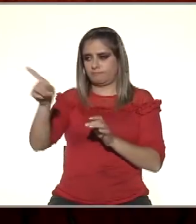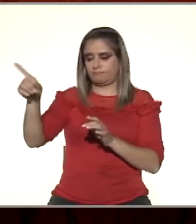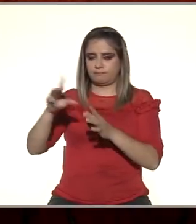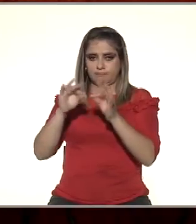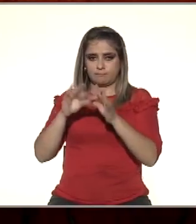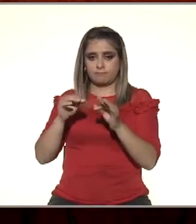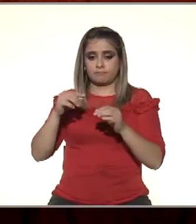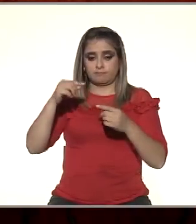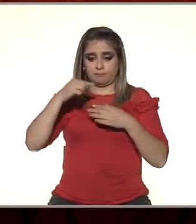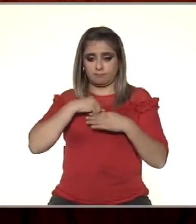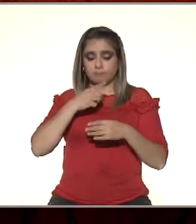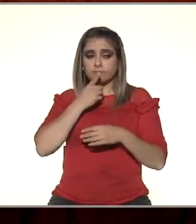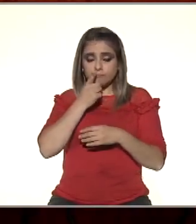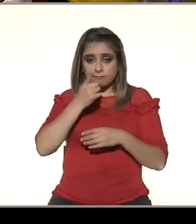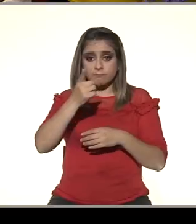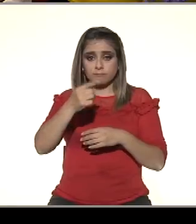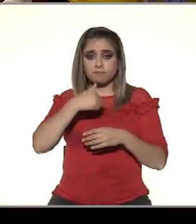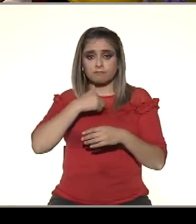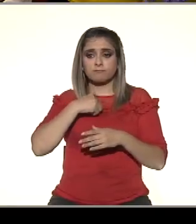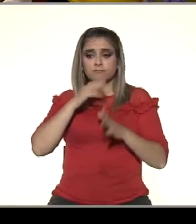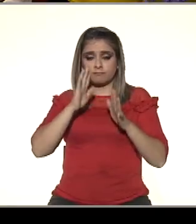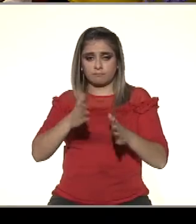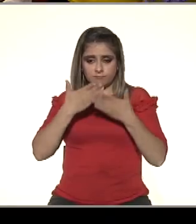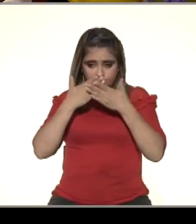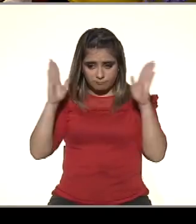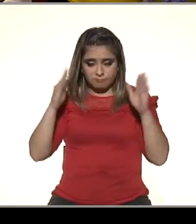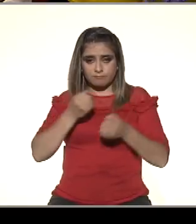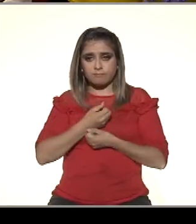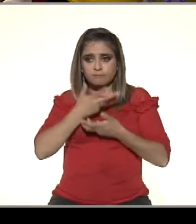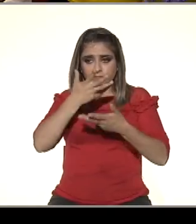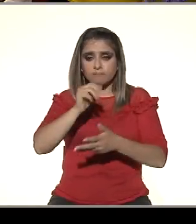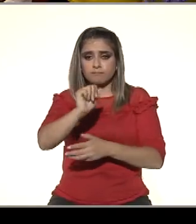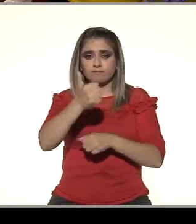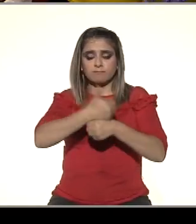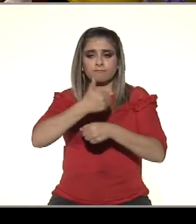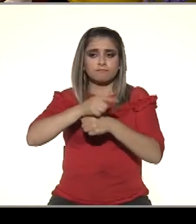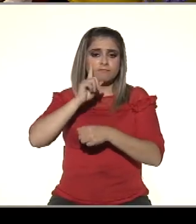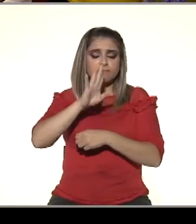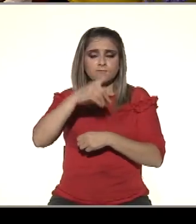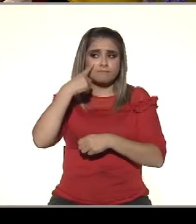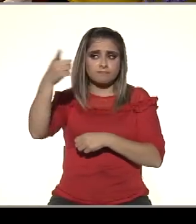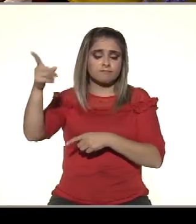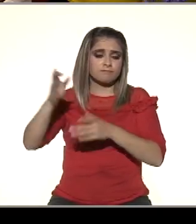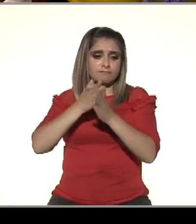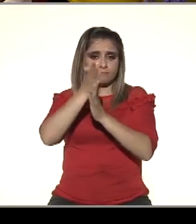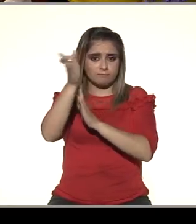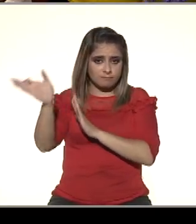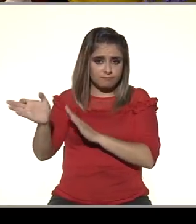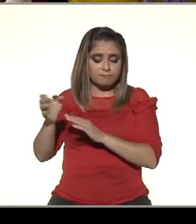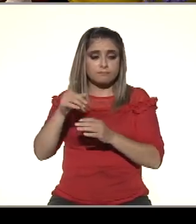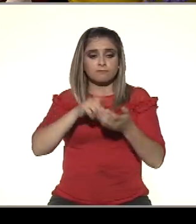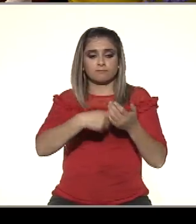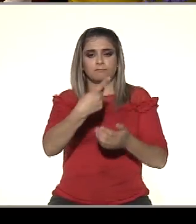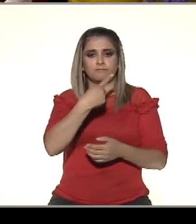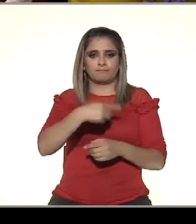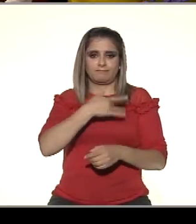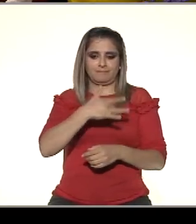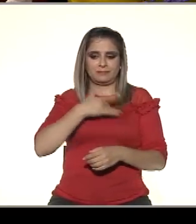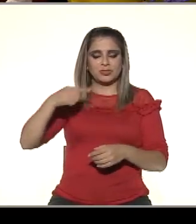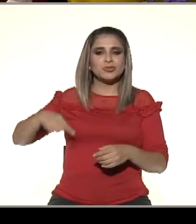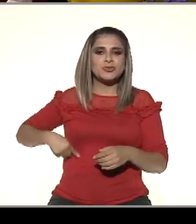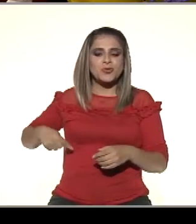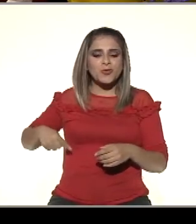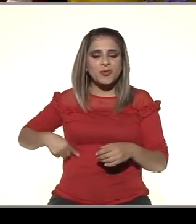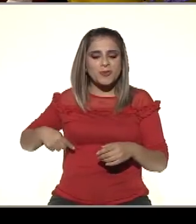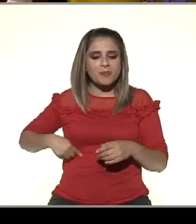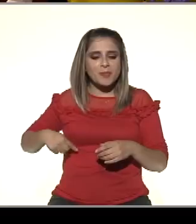ella lo dijo, es decir, ya lo abrió. Y lo peor que puede pasar es también que ella se sienta culpable porque por sentir